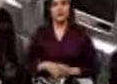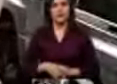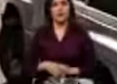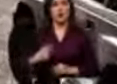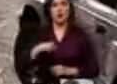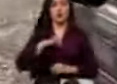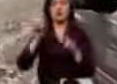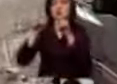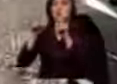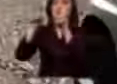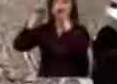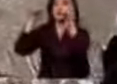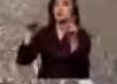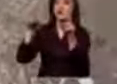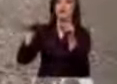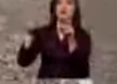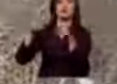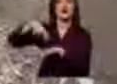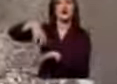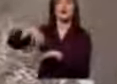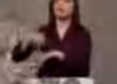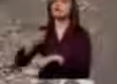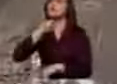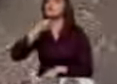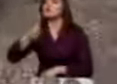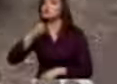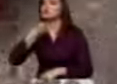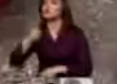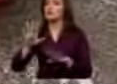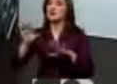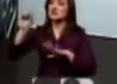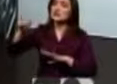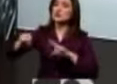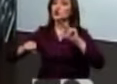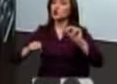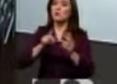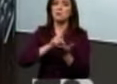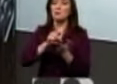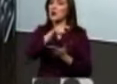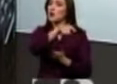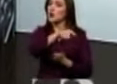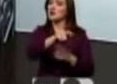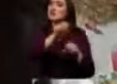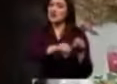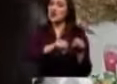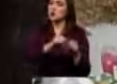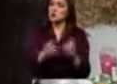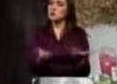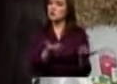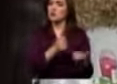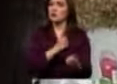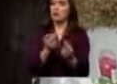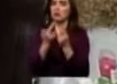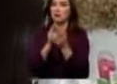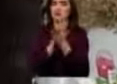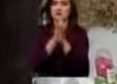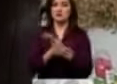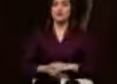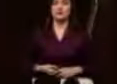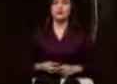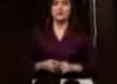Solicitamos una entrevista a la empresa metropolitana de agua potable para conocer si habrá o no compensación para estos vecinos, pero no obtuvimos